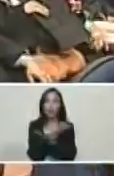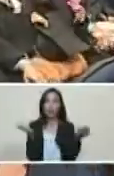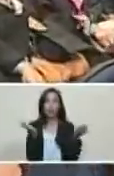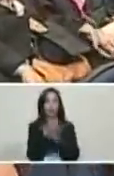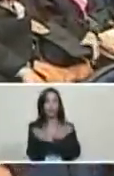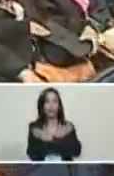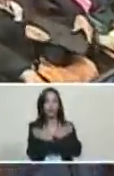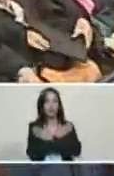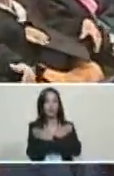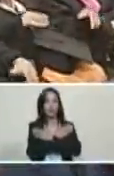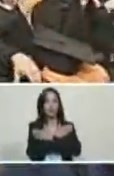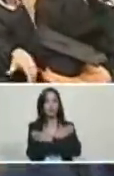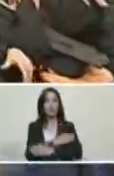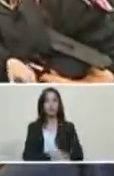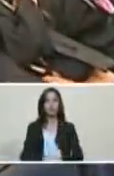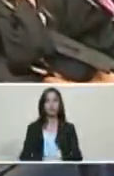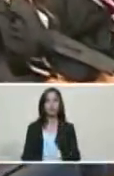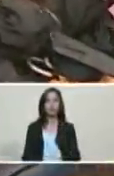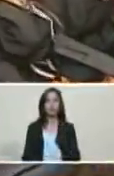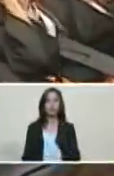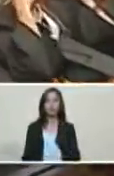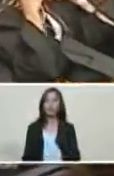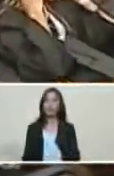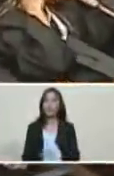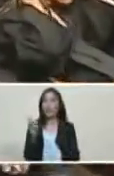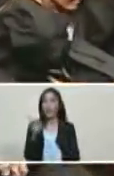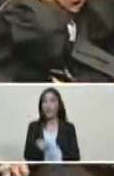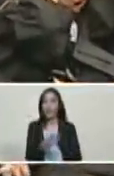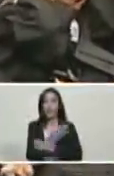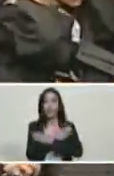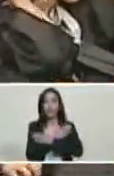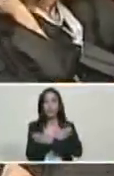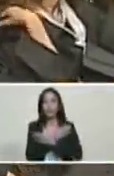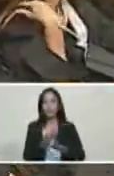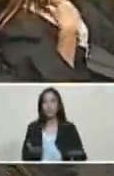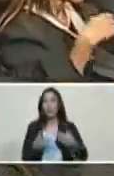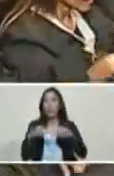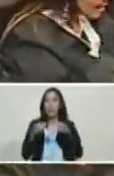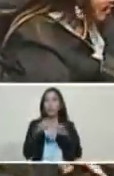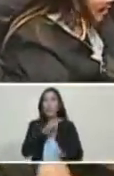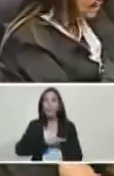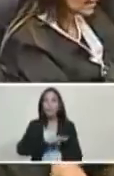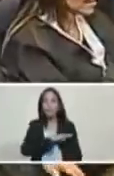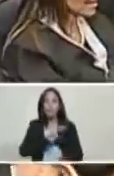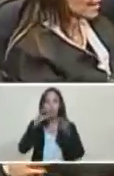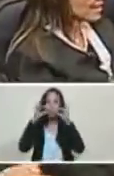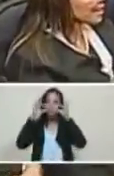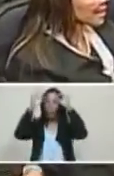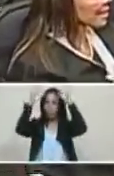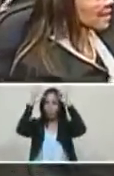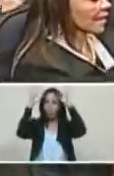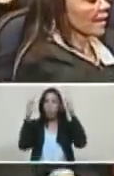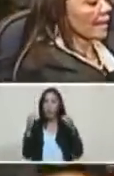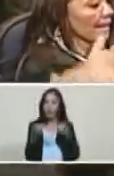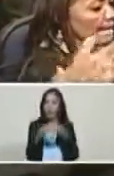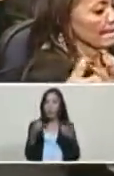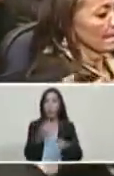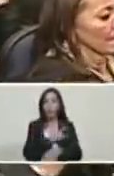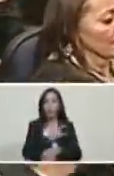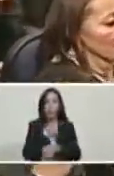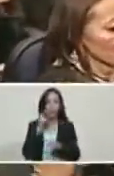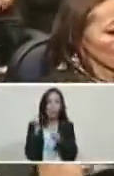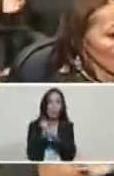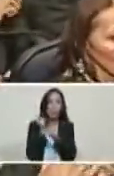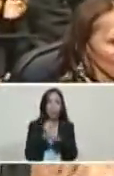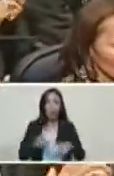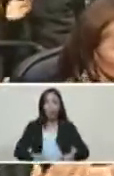Felicitaciones. Y felicitar también al equipo de la micromisión Simón Rodríguez por su trabajo en